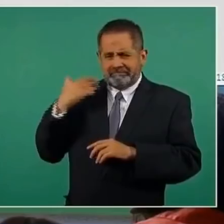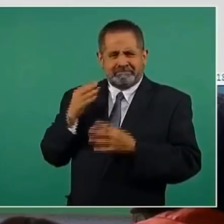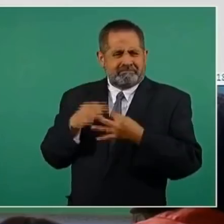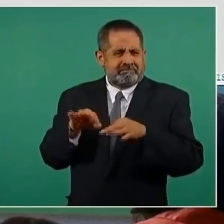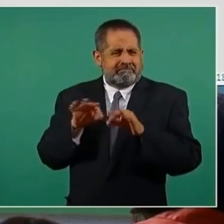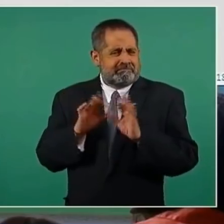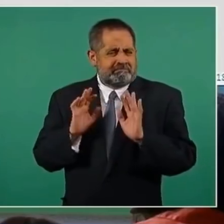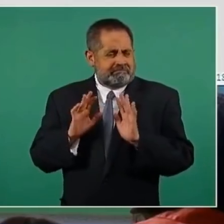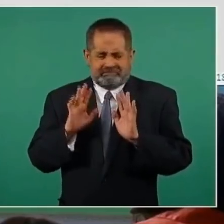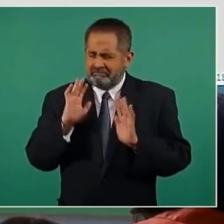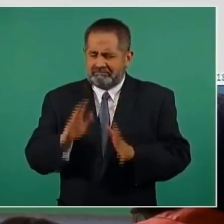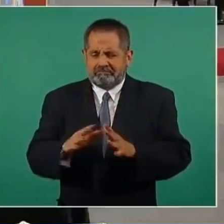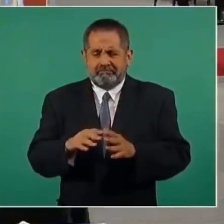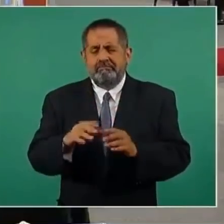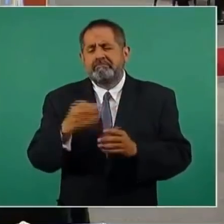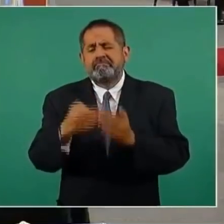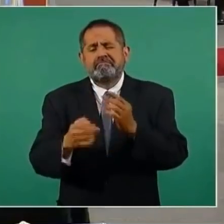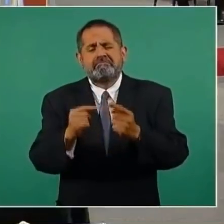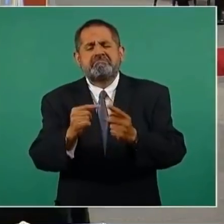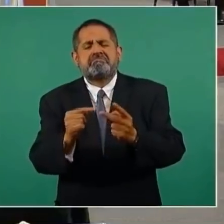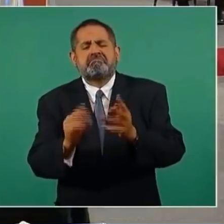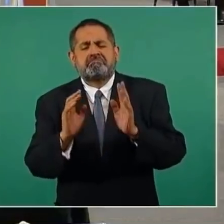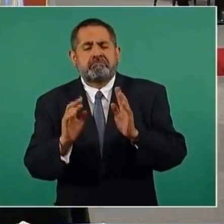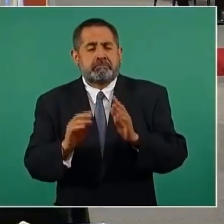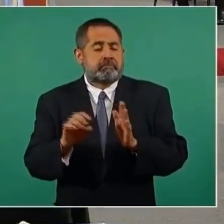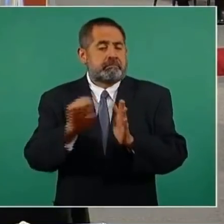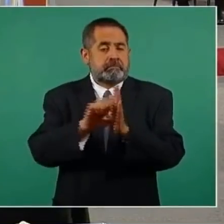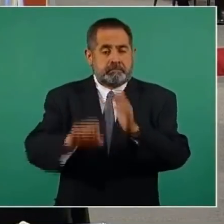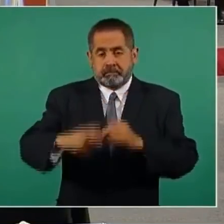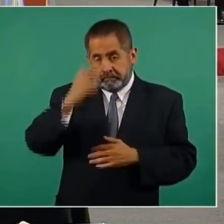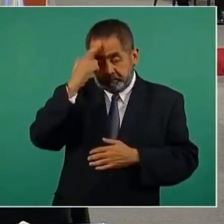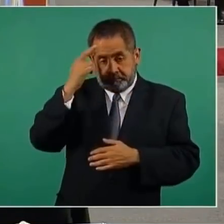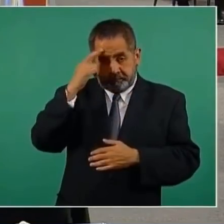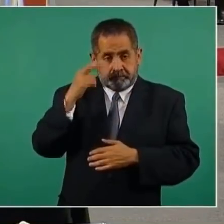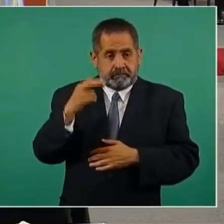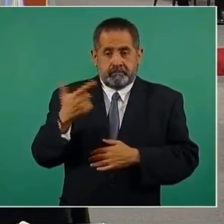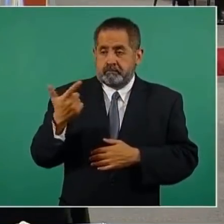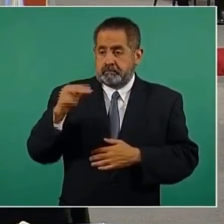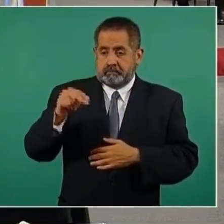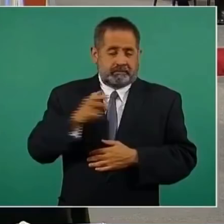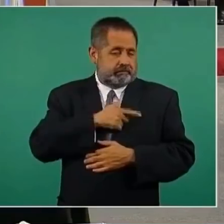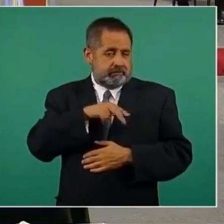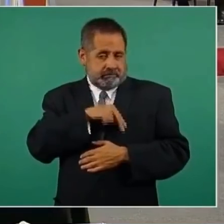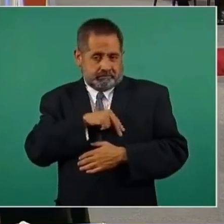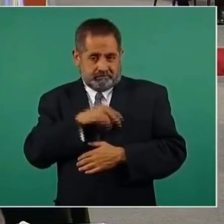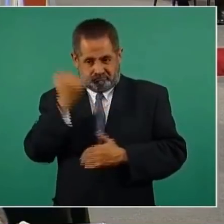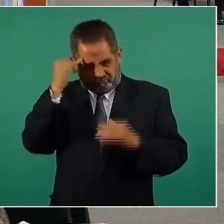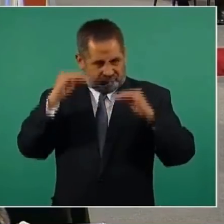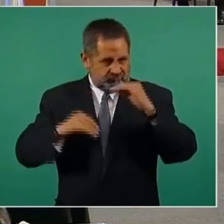ya las hicimos. Por ejemplo, la creación de la Guardia Nacional.